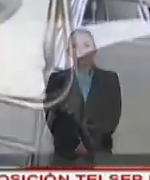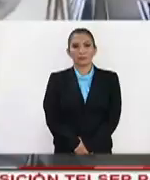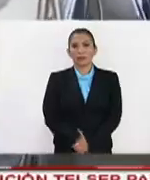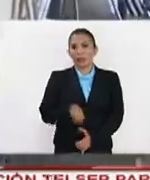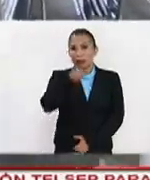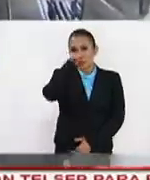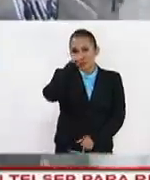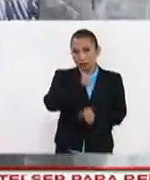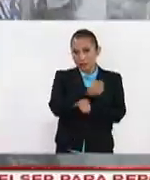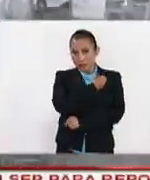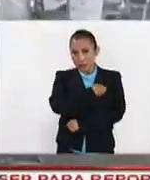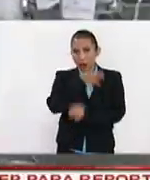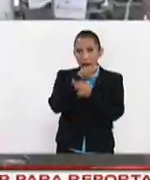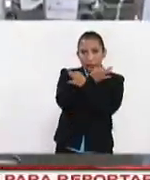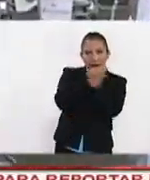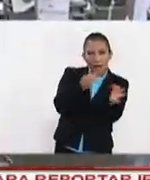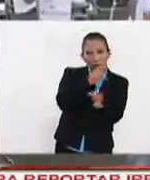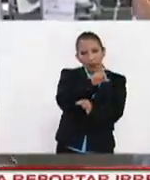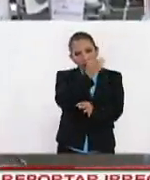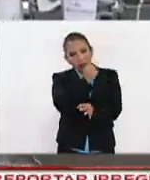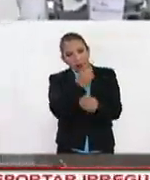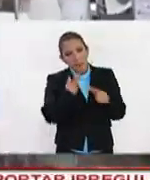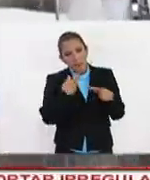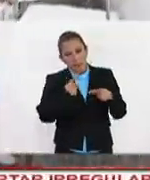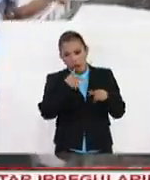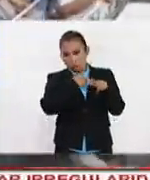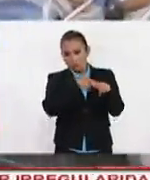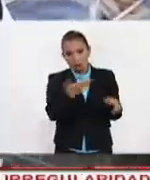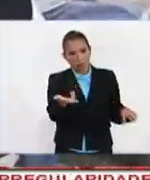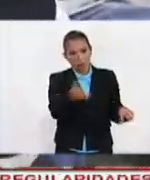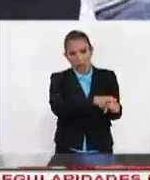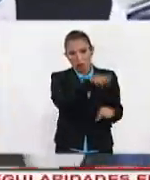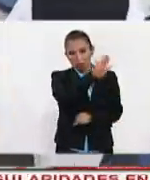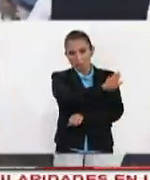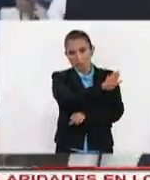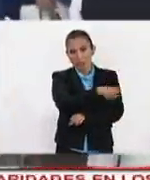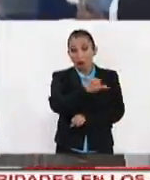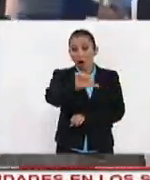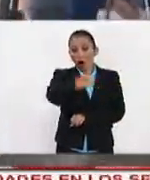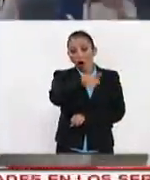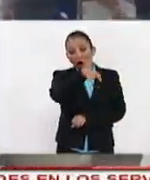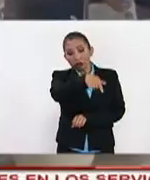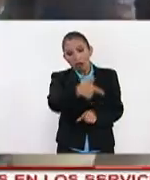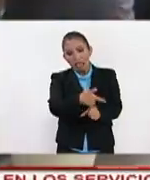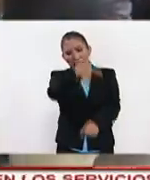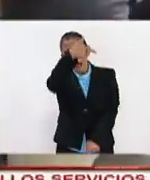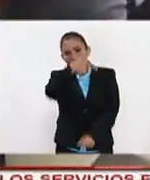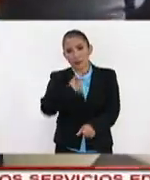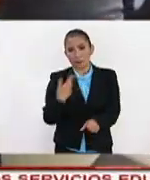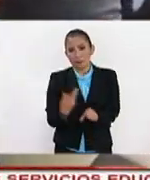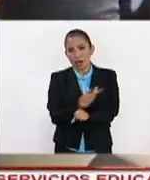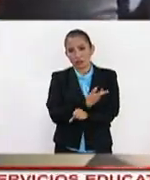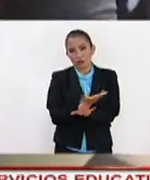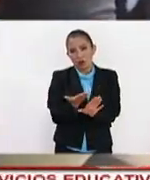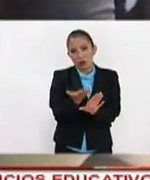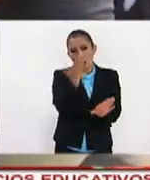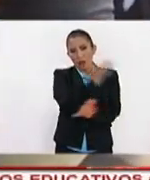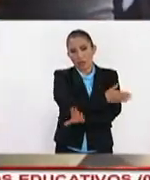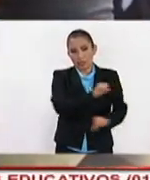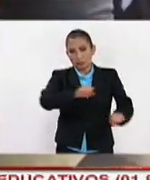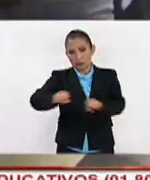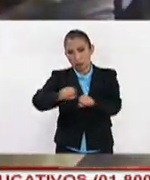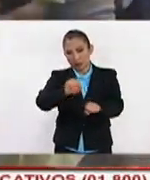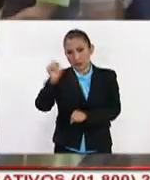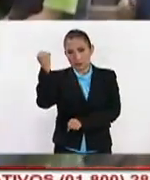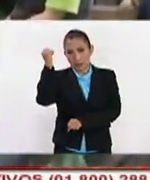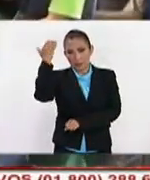La Secretaría de Salud informó que 39 pacientes siguen hospitalizados, 11 de ellos graves tras los daños provocados por los